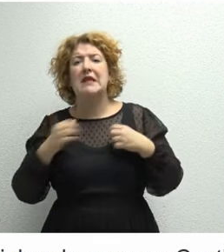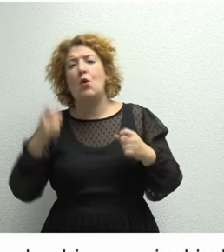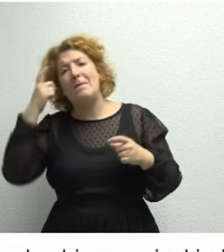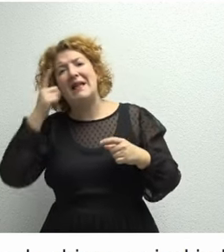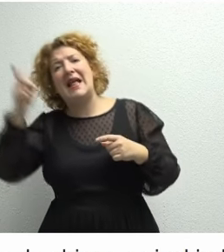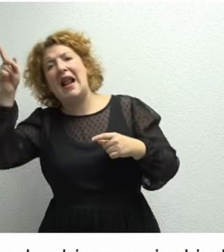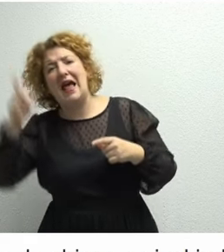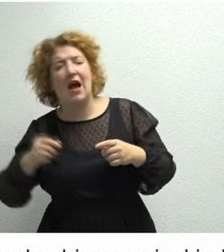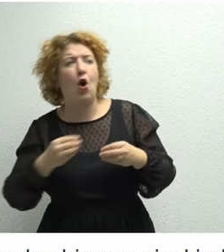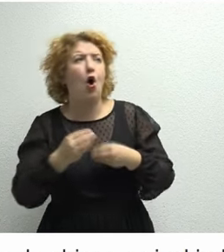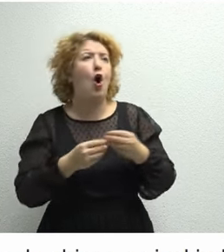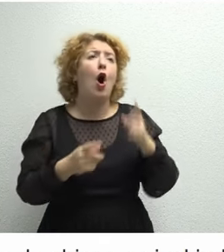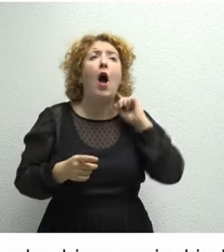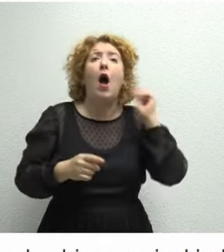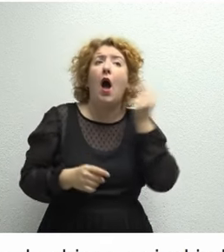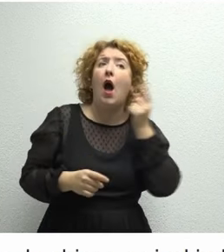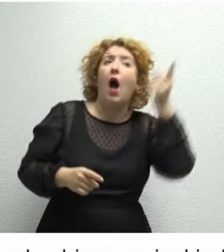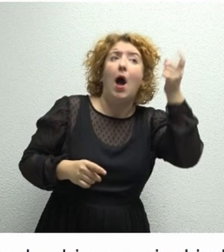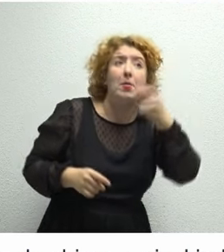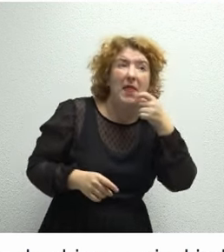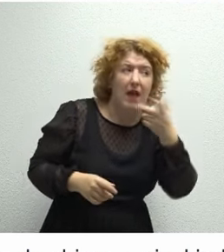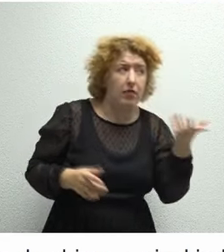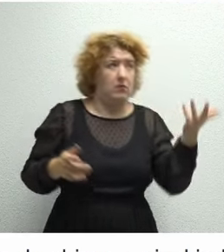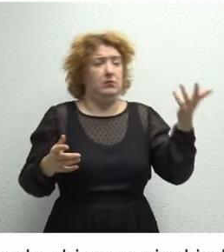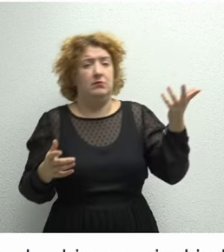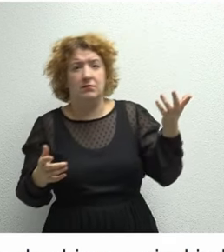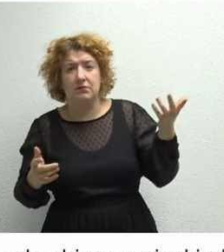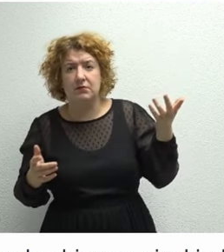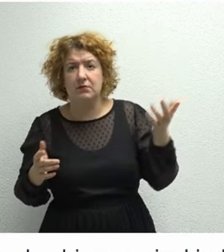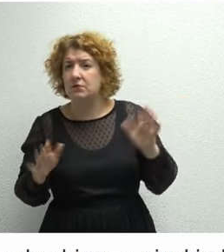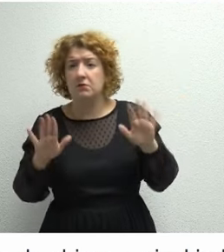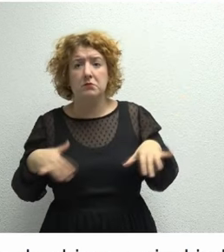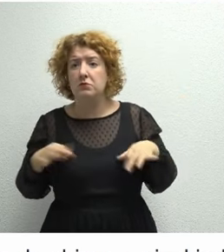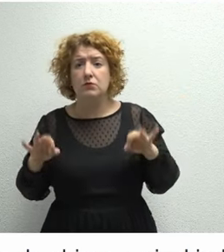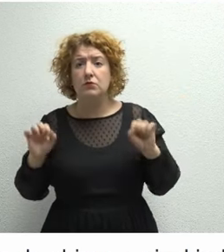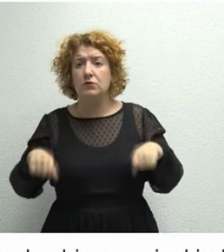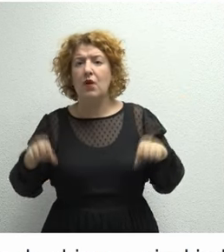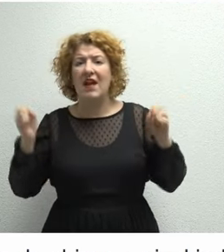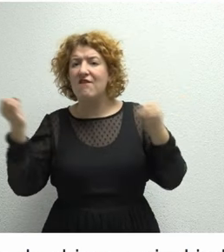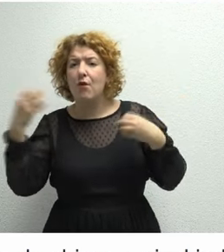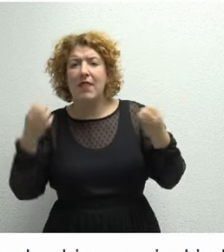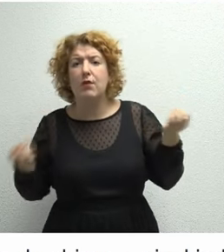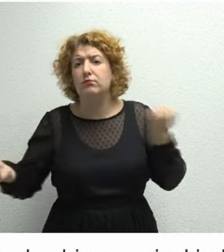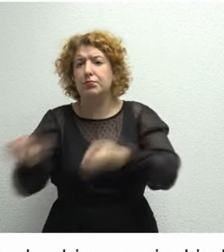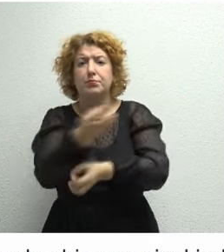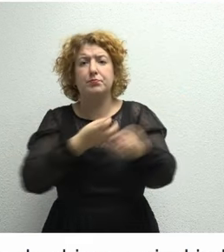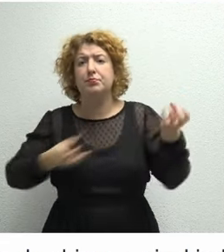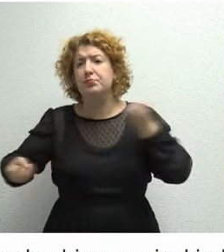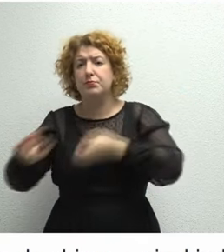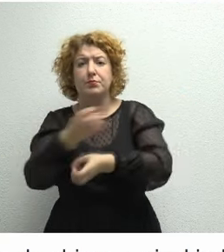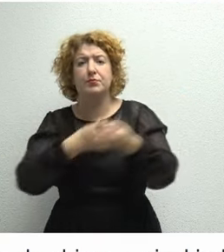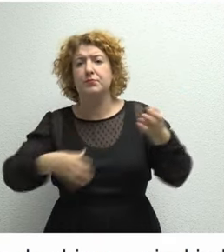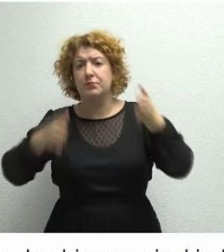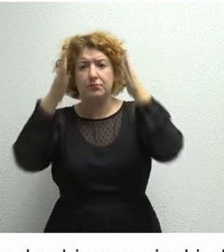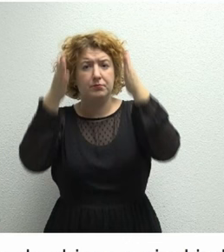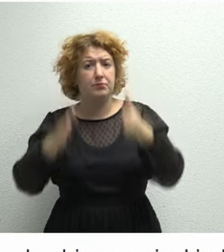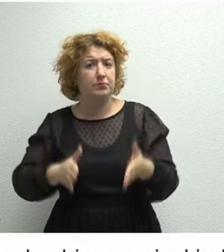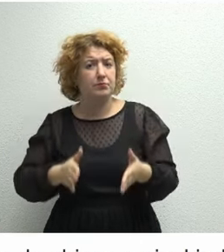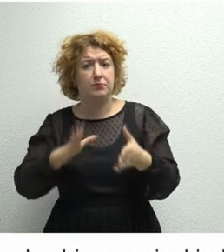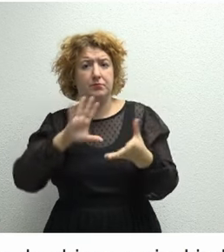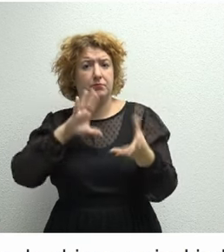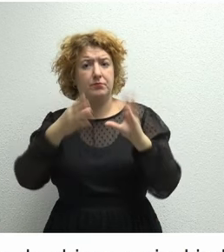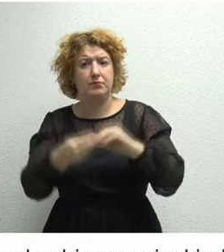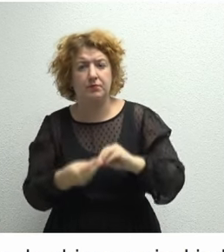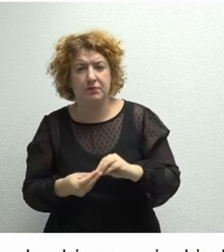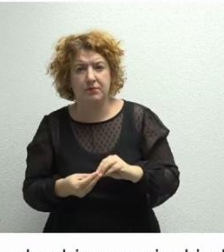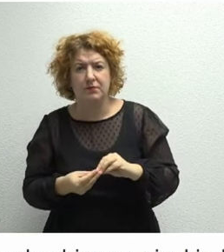No sé qué o de repente te enteras le han puesto medicación no no todos compartimos la misma información Luego